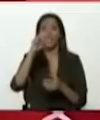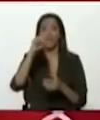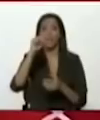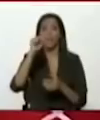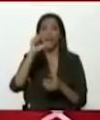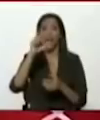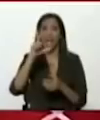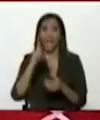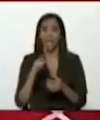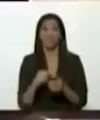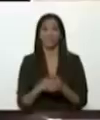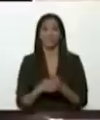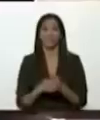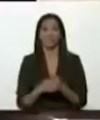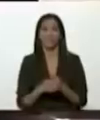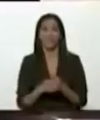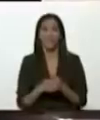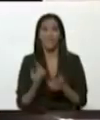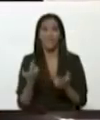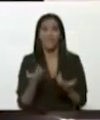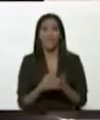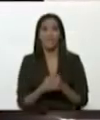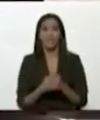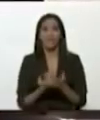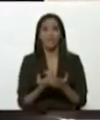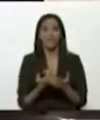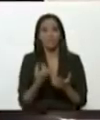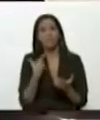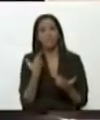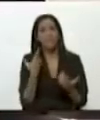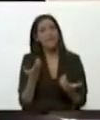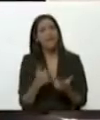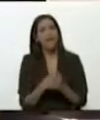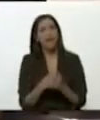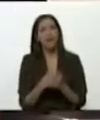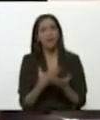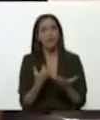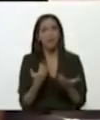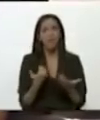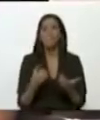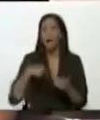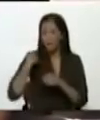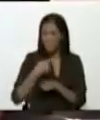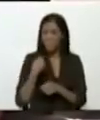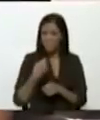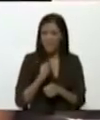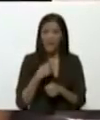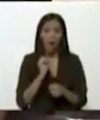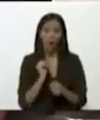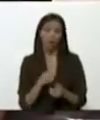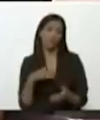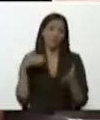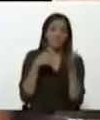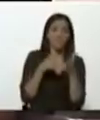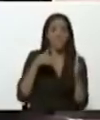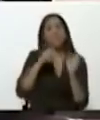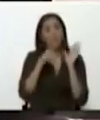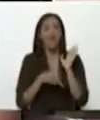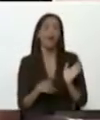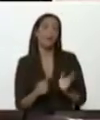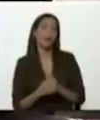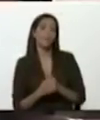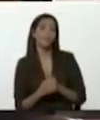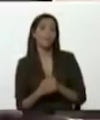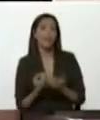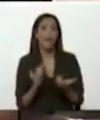Ese es el mecanismo con Imael García. Patricia, también actúa Patricia con Correo, ya llamó a Lester Toledo, papi, o me das unas lucas o te sigo dando duro en este programa. Que además